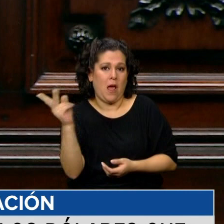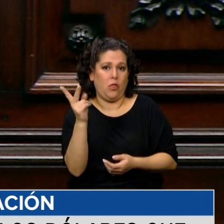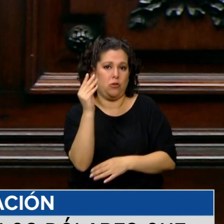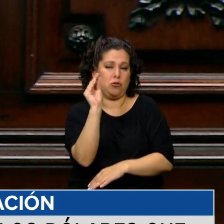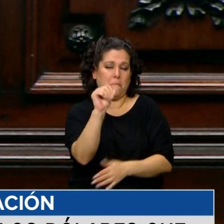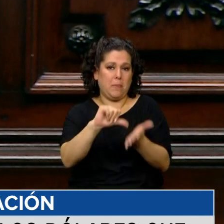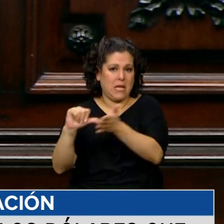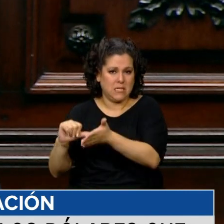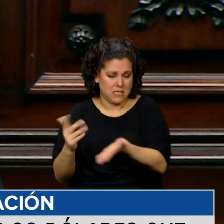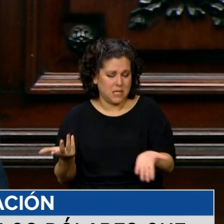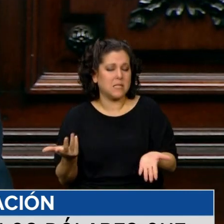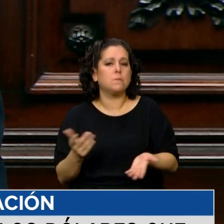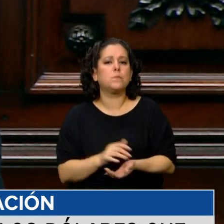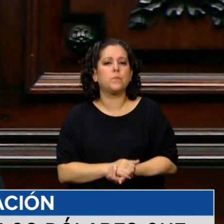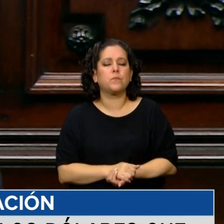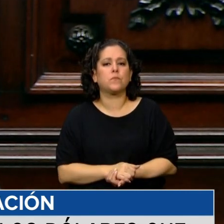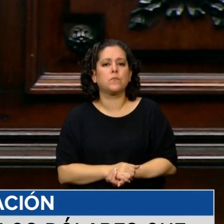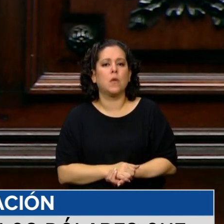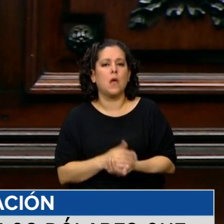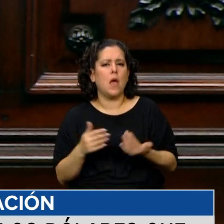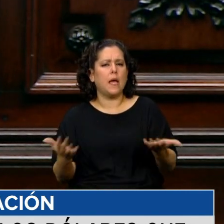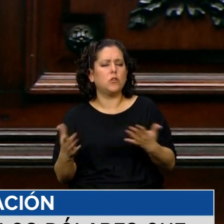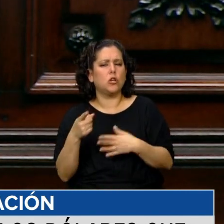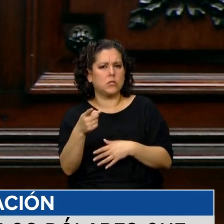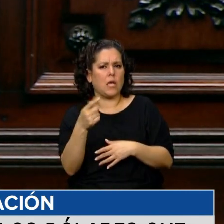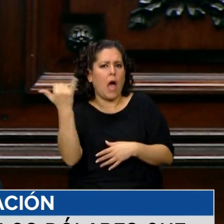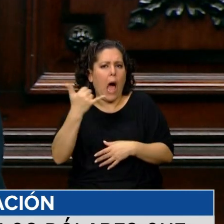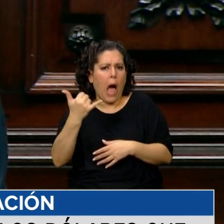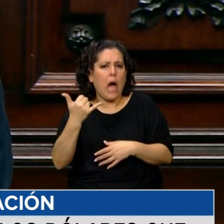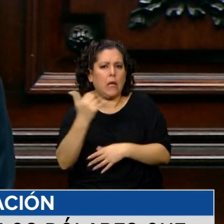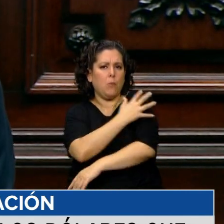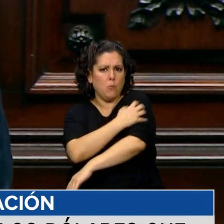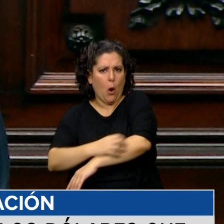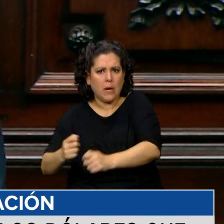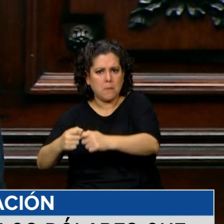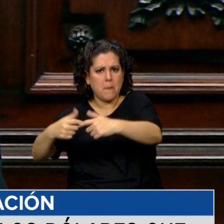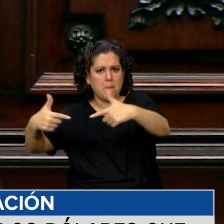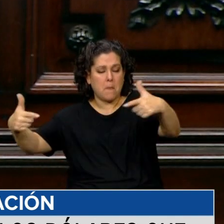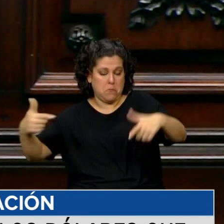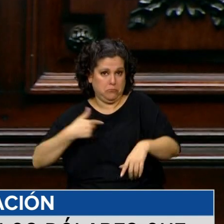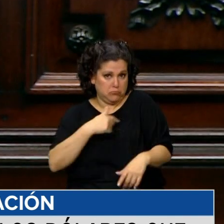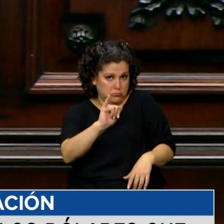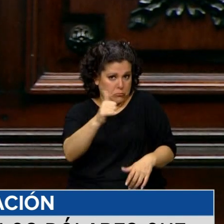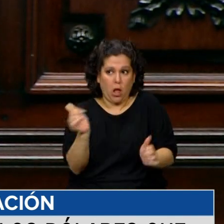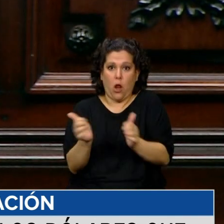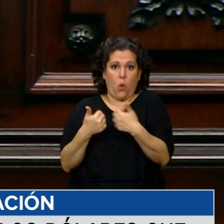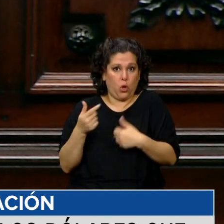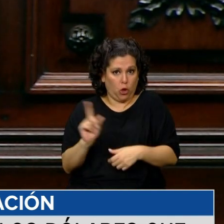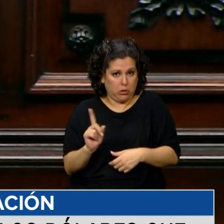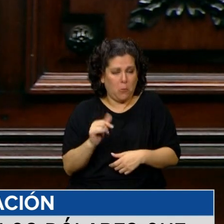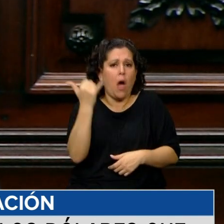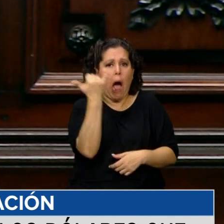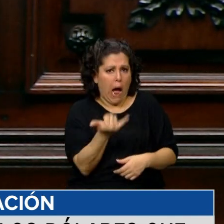países. Entonces, que tenemos mayores niveles de pobreza, no lo escondemos. Que hay